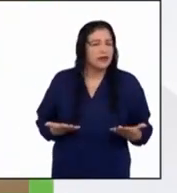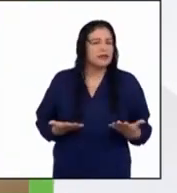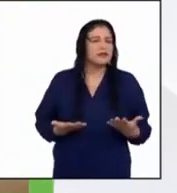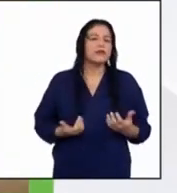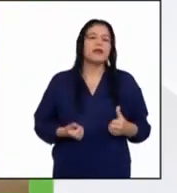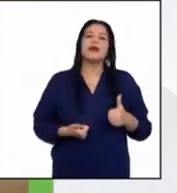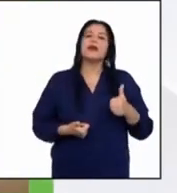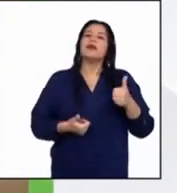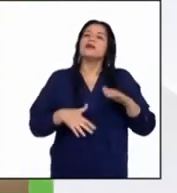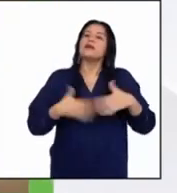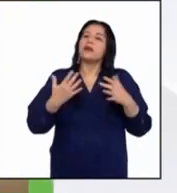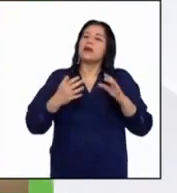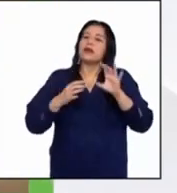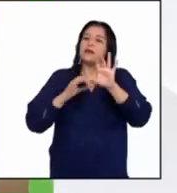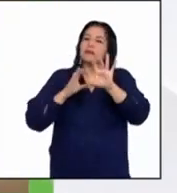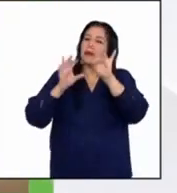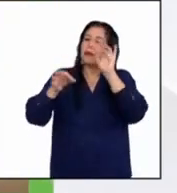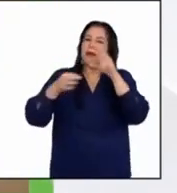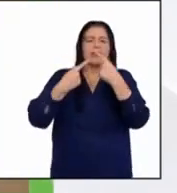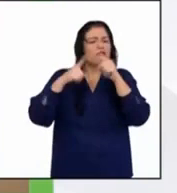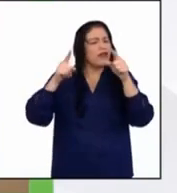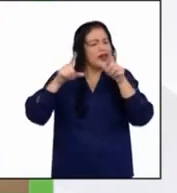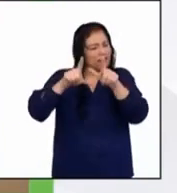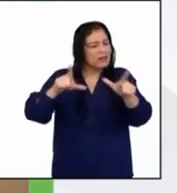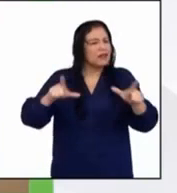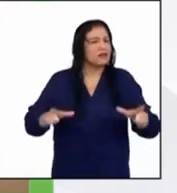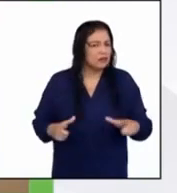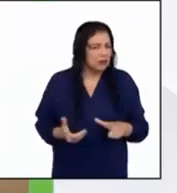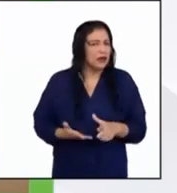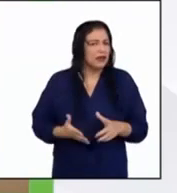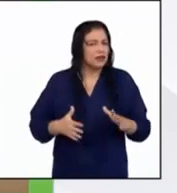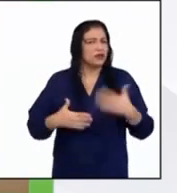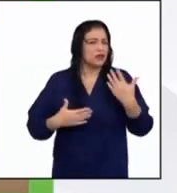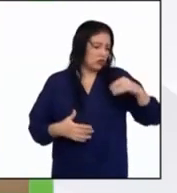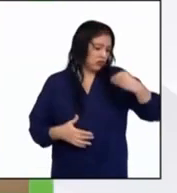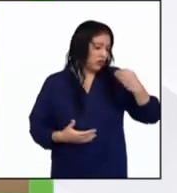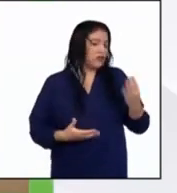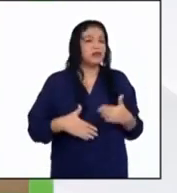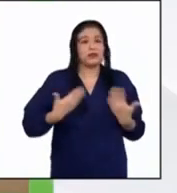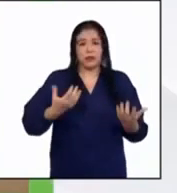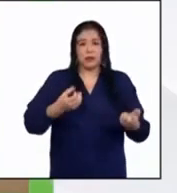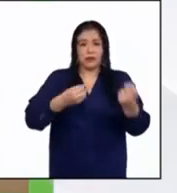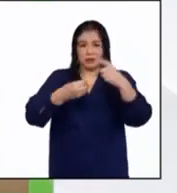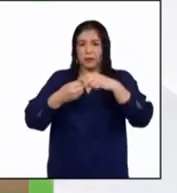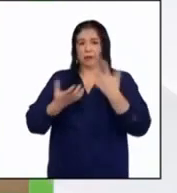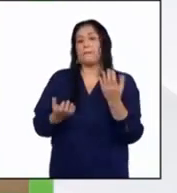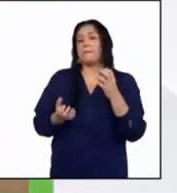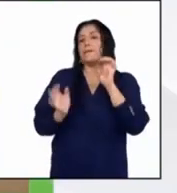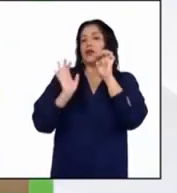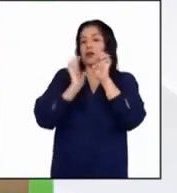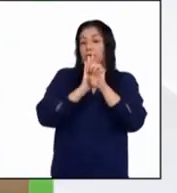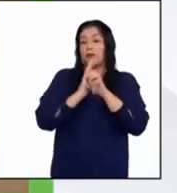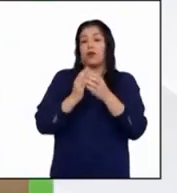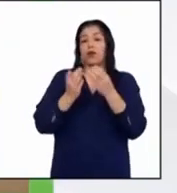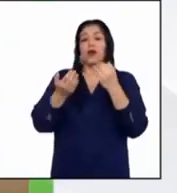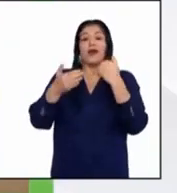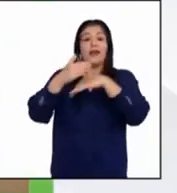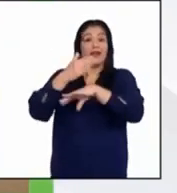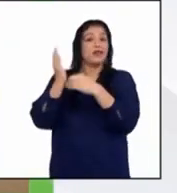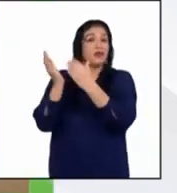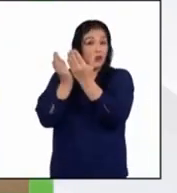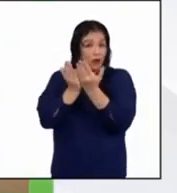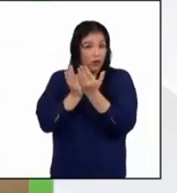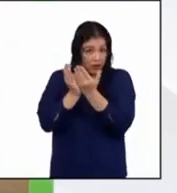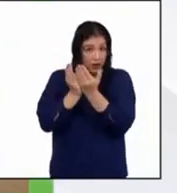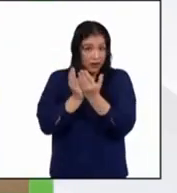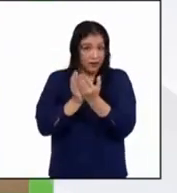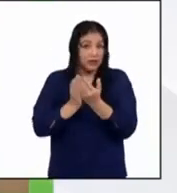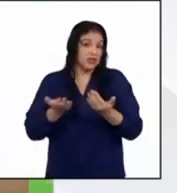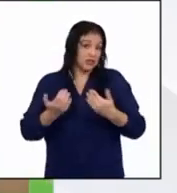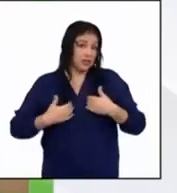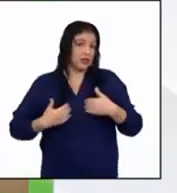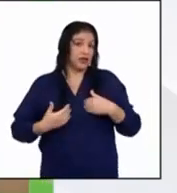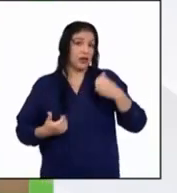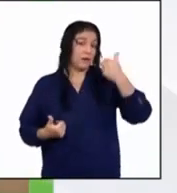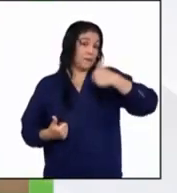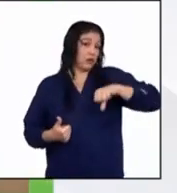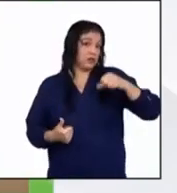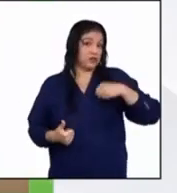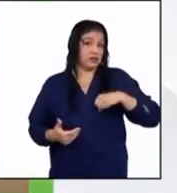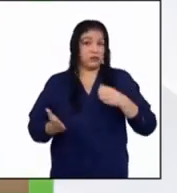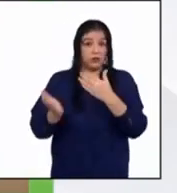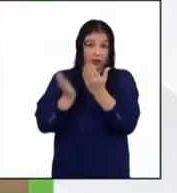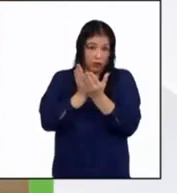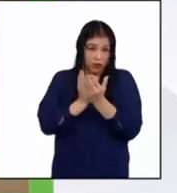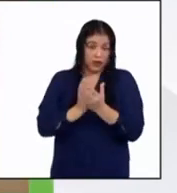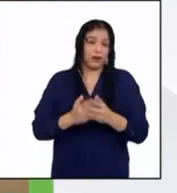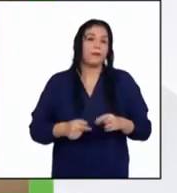pueden identificar múltiples espacios donde se puede participar. En la escuela, por ejemplo, se cuenta con el municipio escolar,